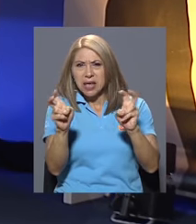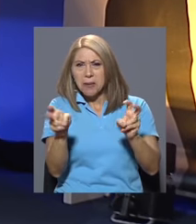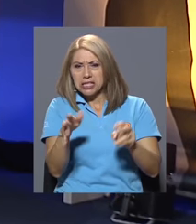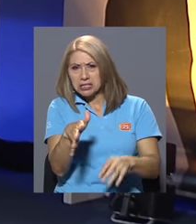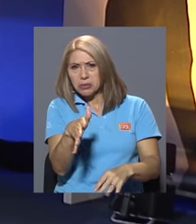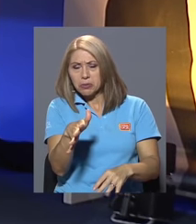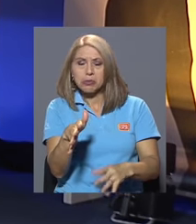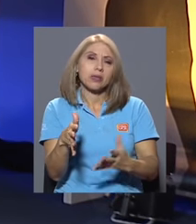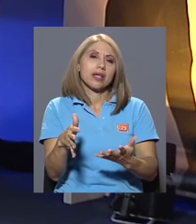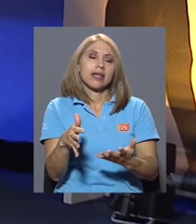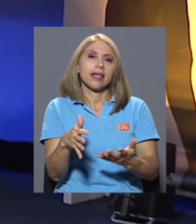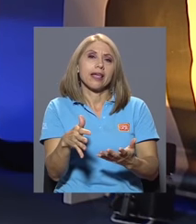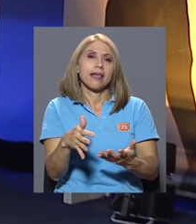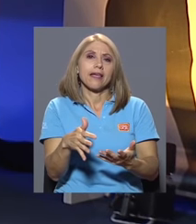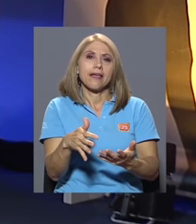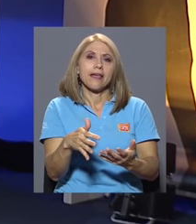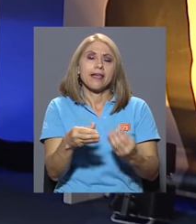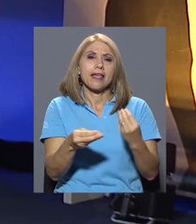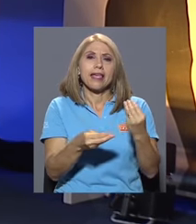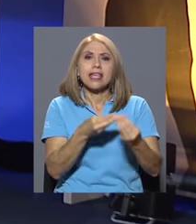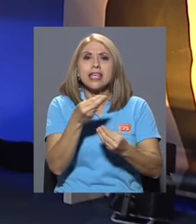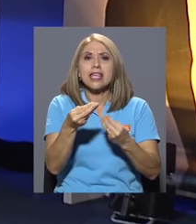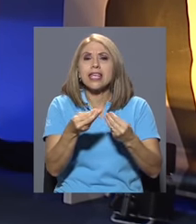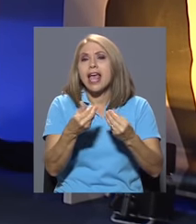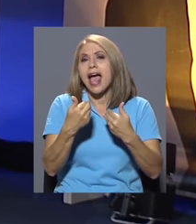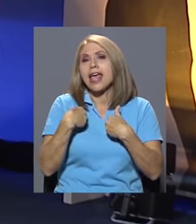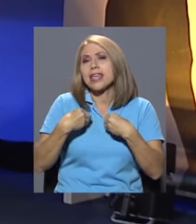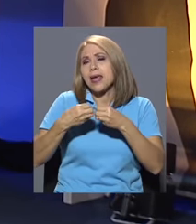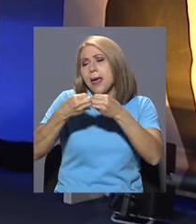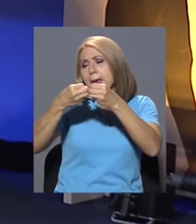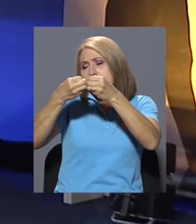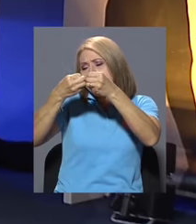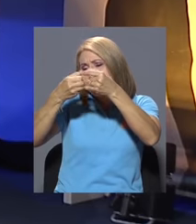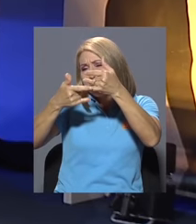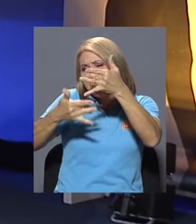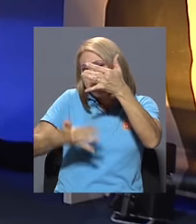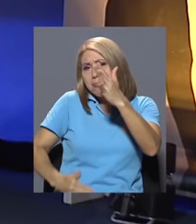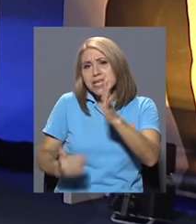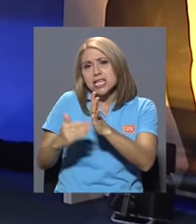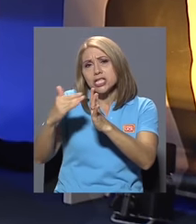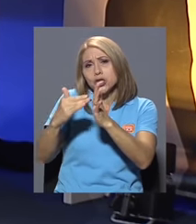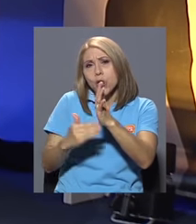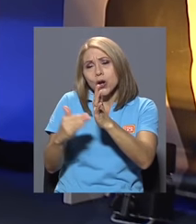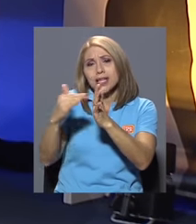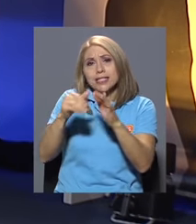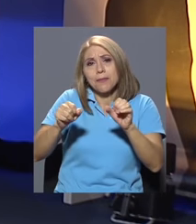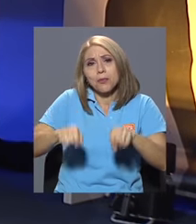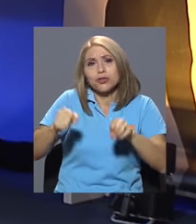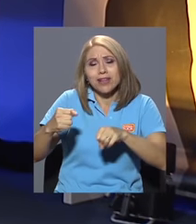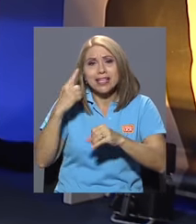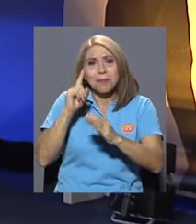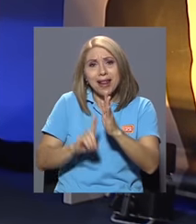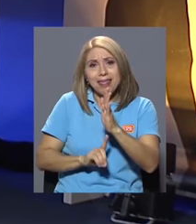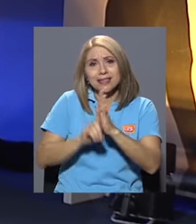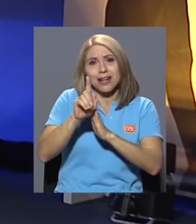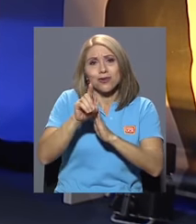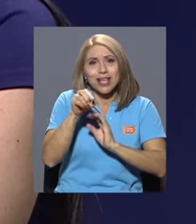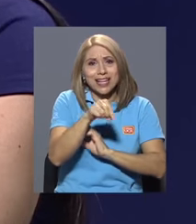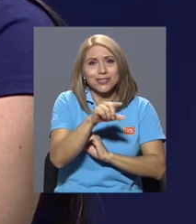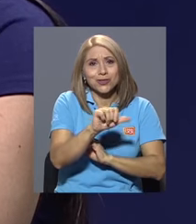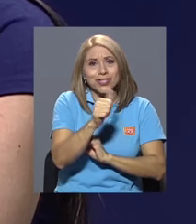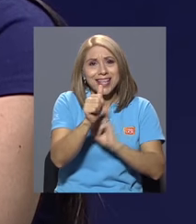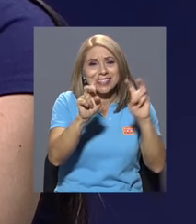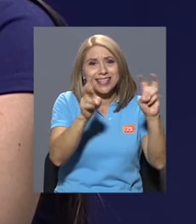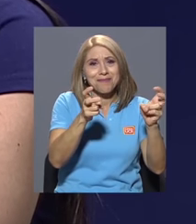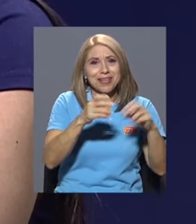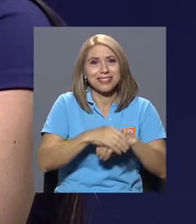menos, y miles o millones de posibilidades para desarrollarlos. Ajá. Y ahí es donde está el aporte que uno tiene. Por